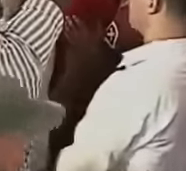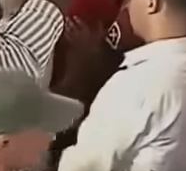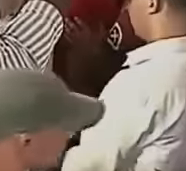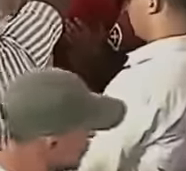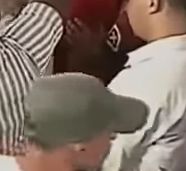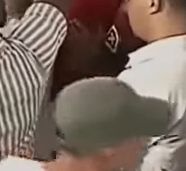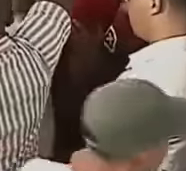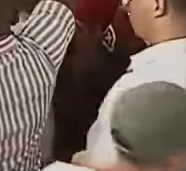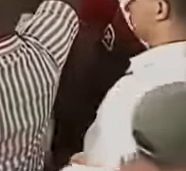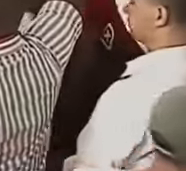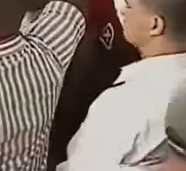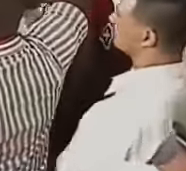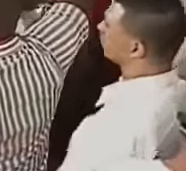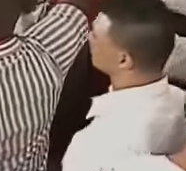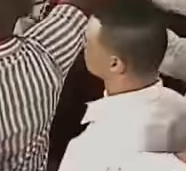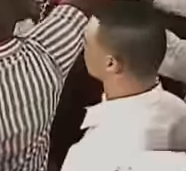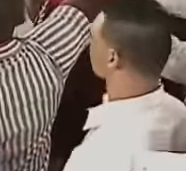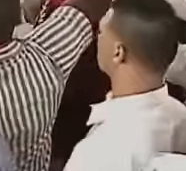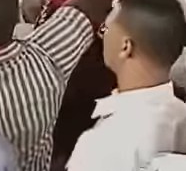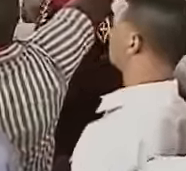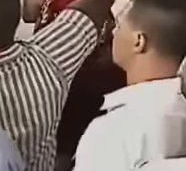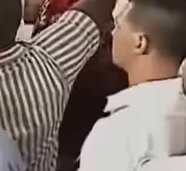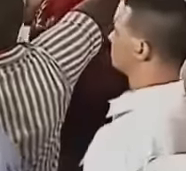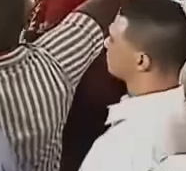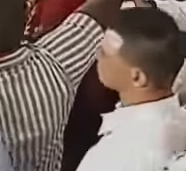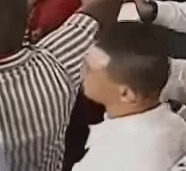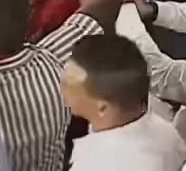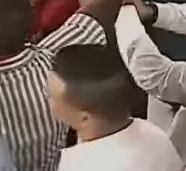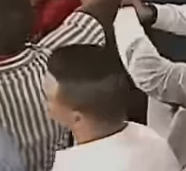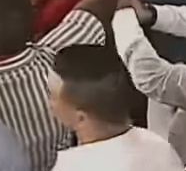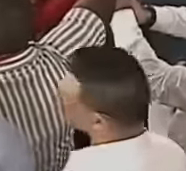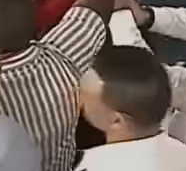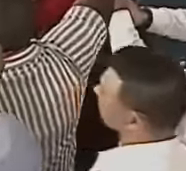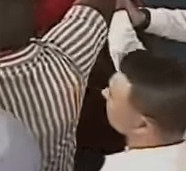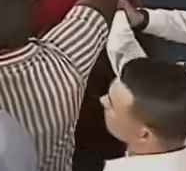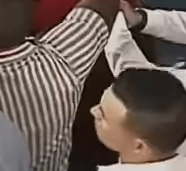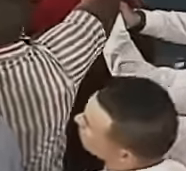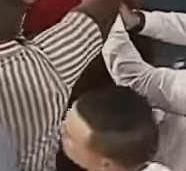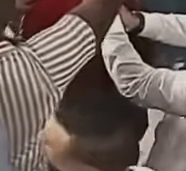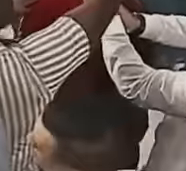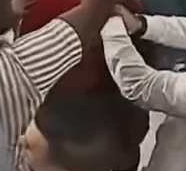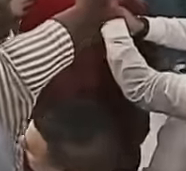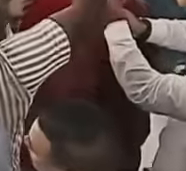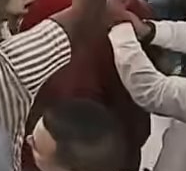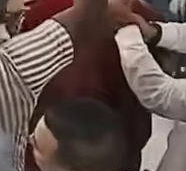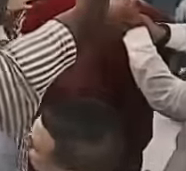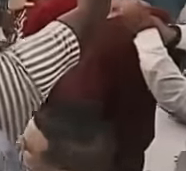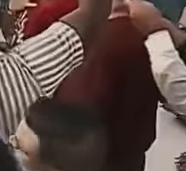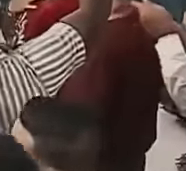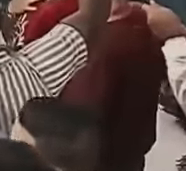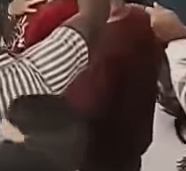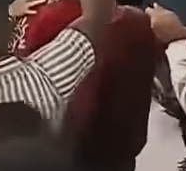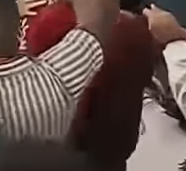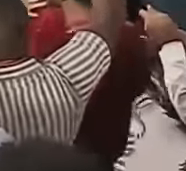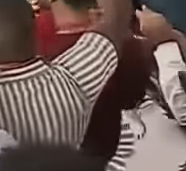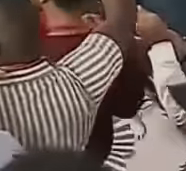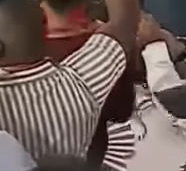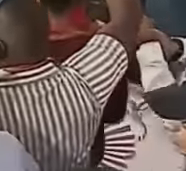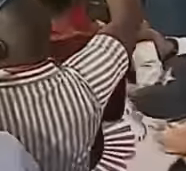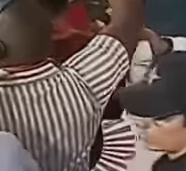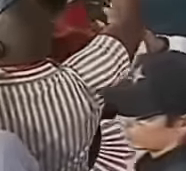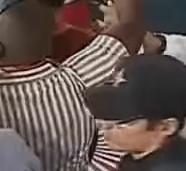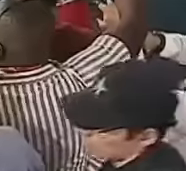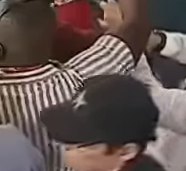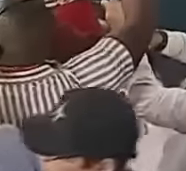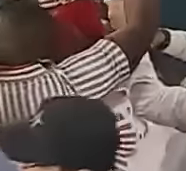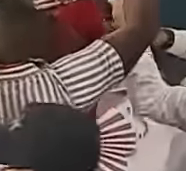que América Latina y el Caribe es zona de paz, de no intervencionismo en los asuntos internos y respetar el derecho de los pueblos a elegir